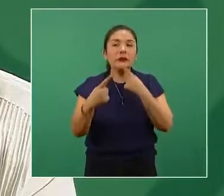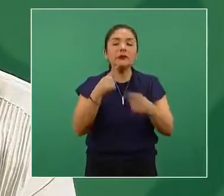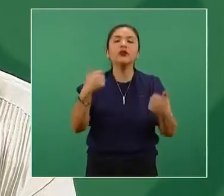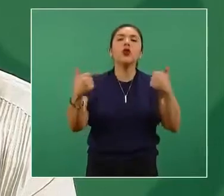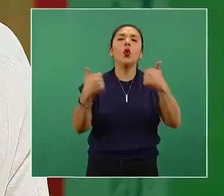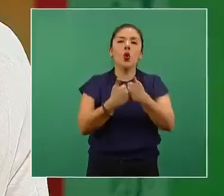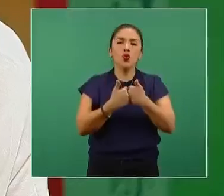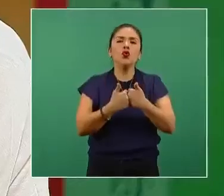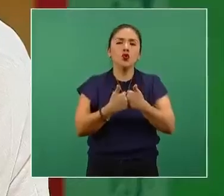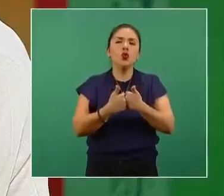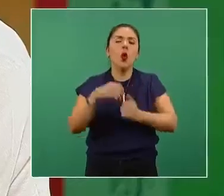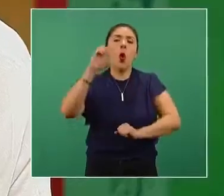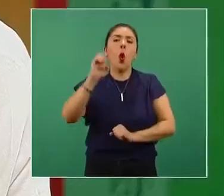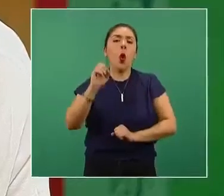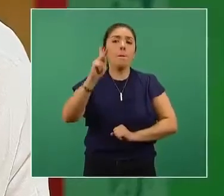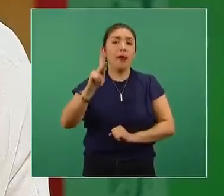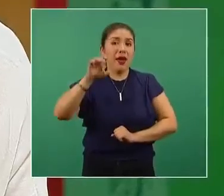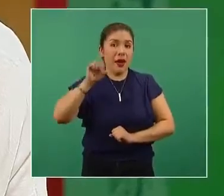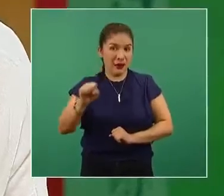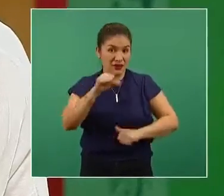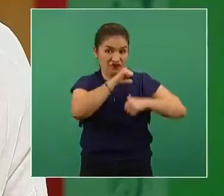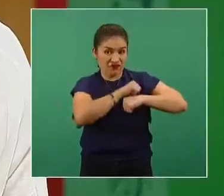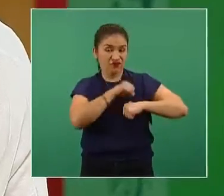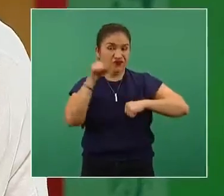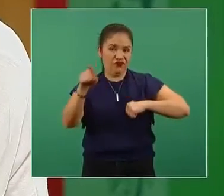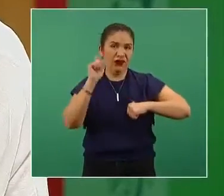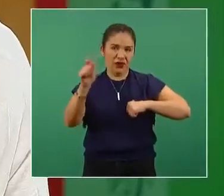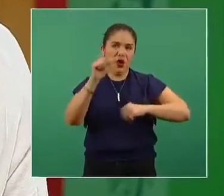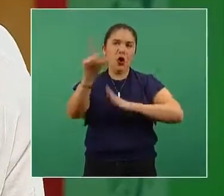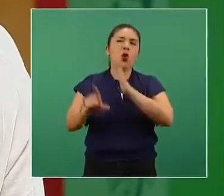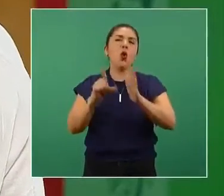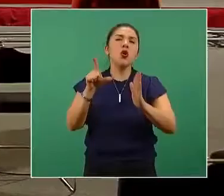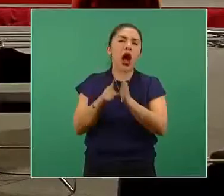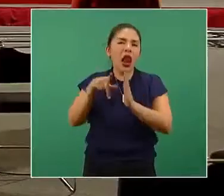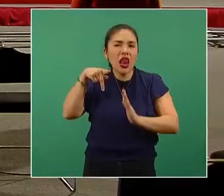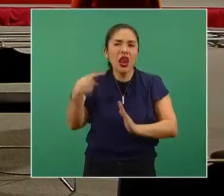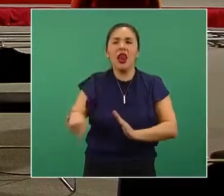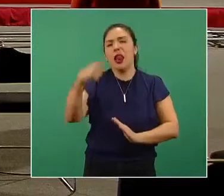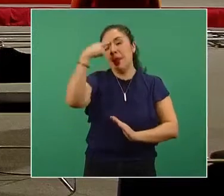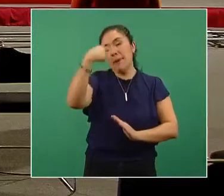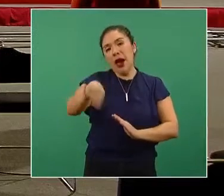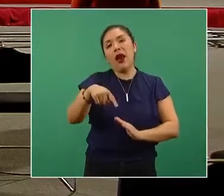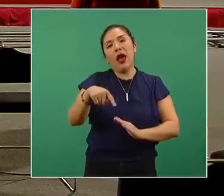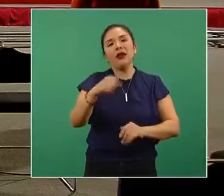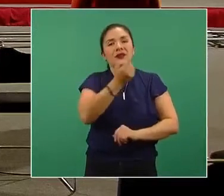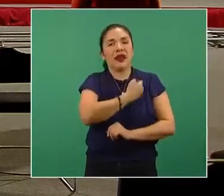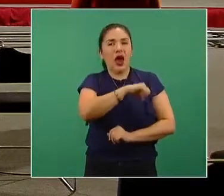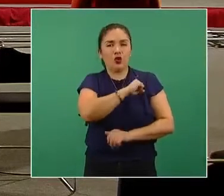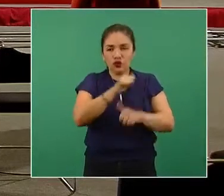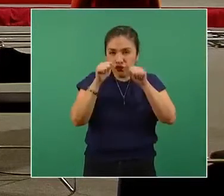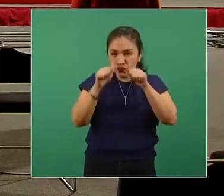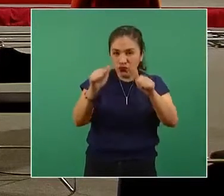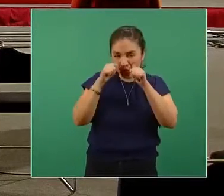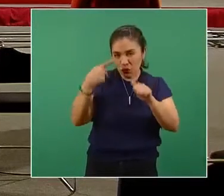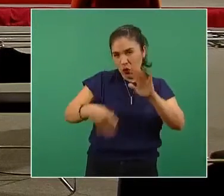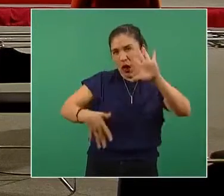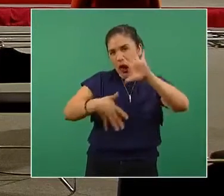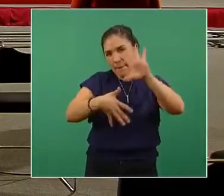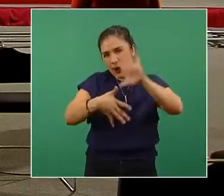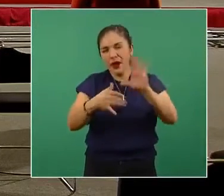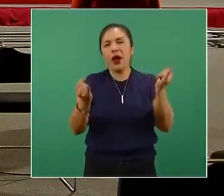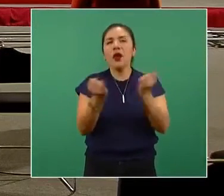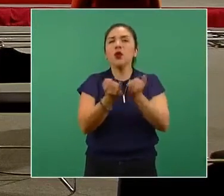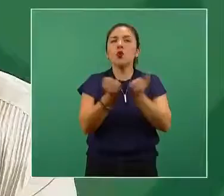la Organización Panamericana de la Salud, que es la agencia local de salud en América y a su